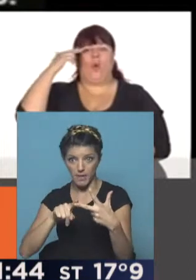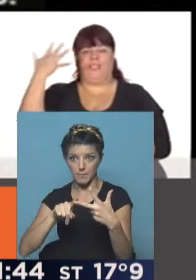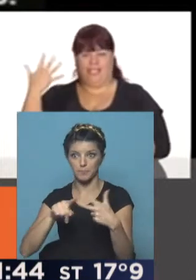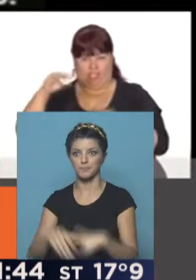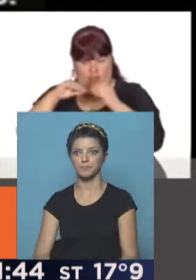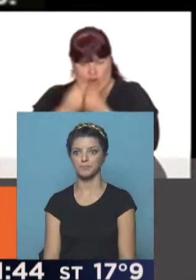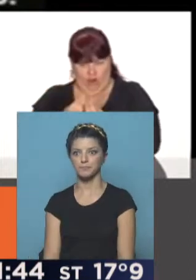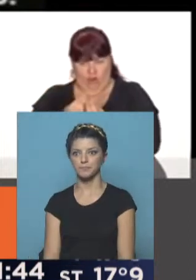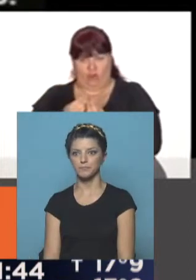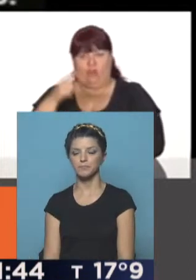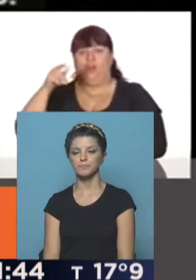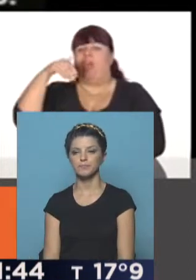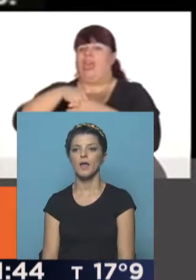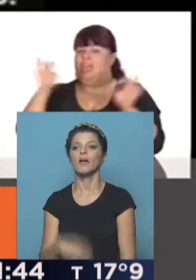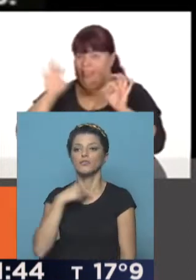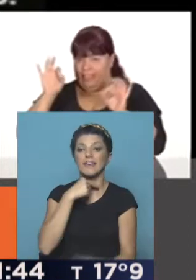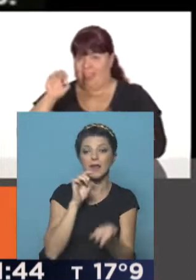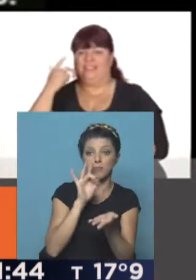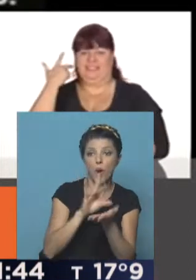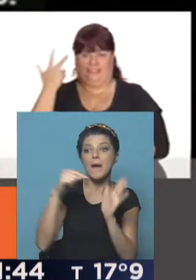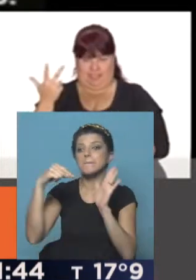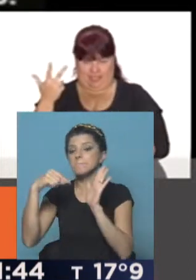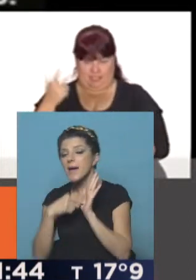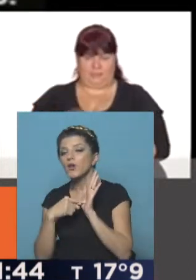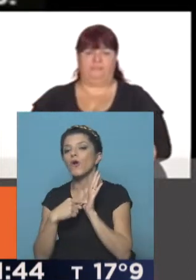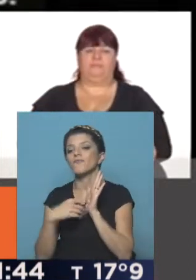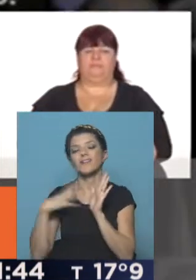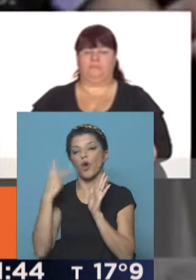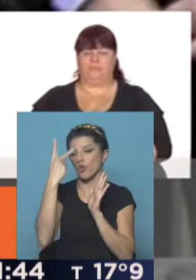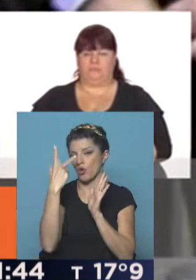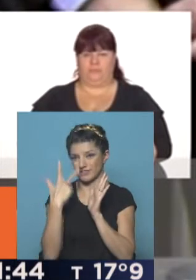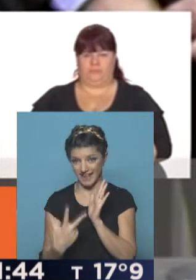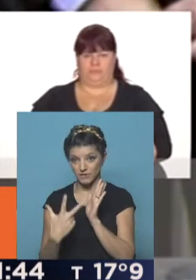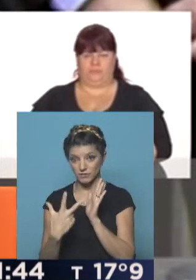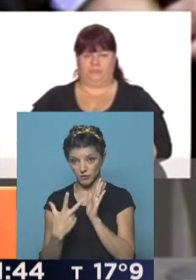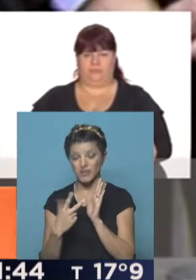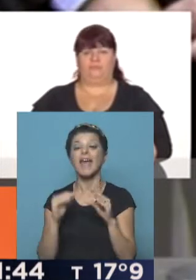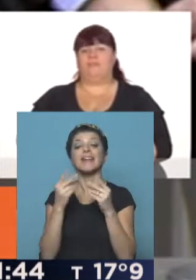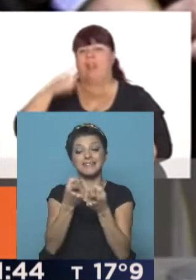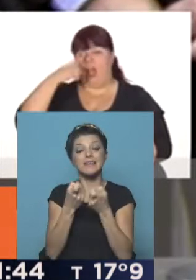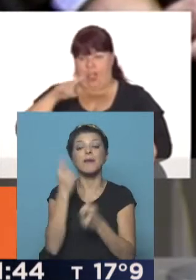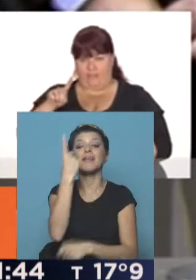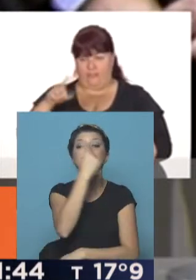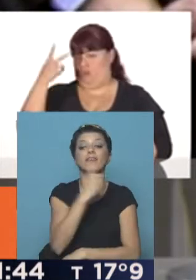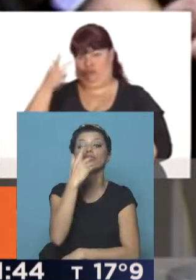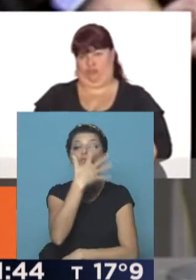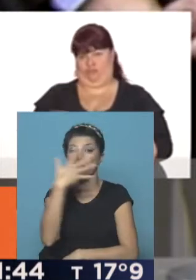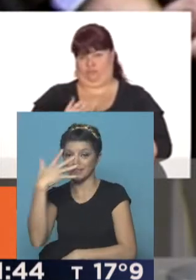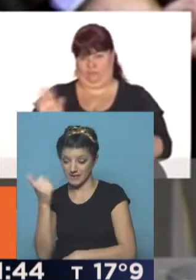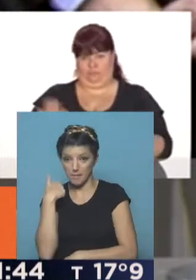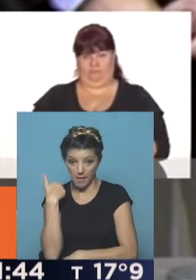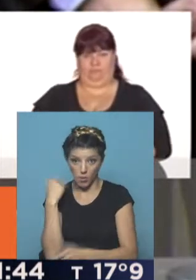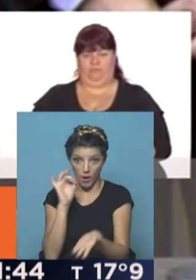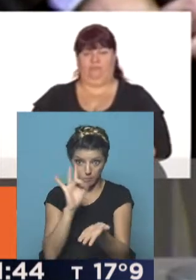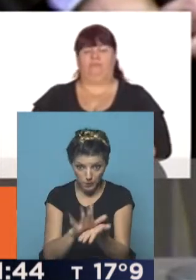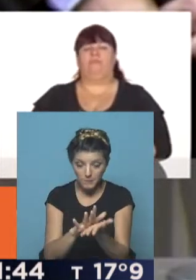la opción de expulsarlo, pero no alcanzaba los 2/3. Hacían falta 156 votos de los 237, con lo